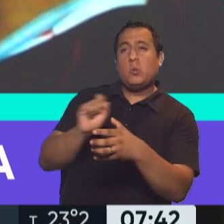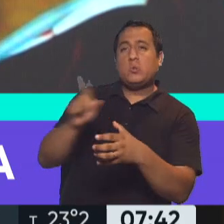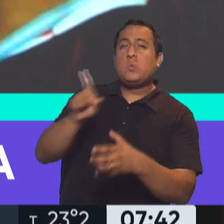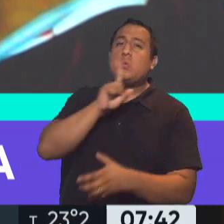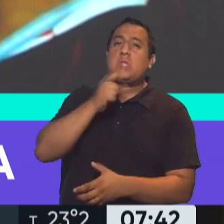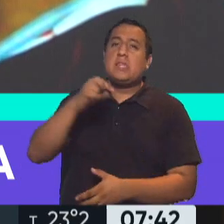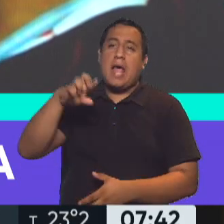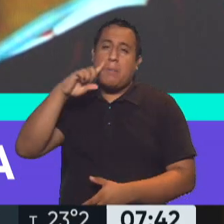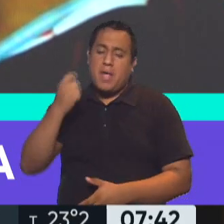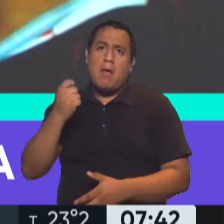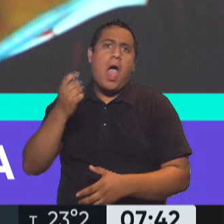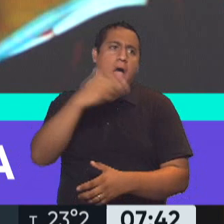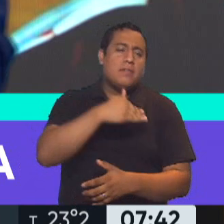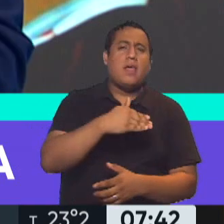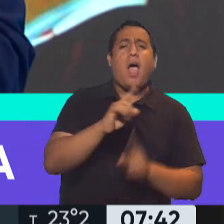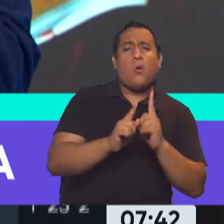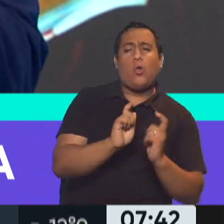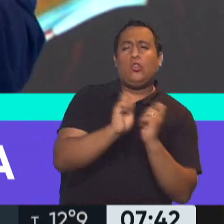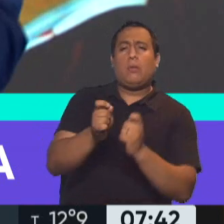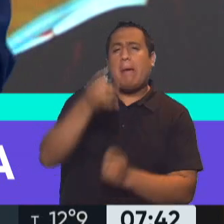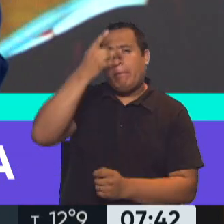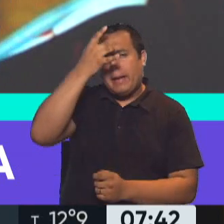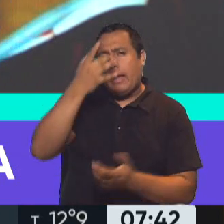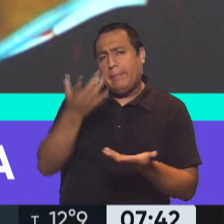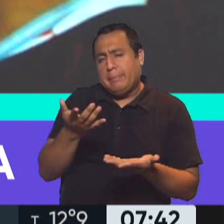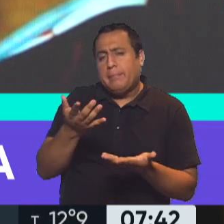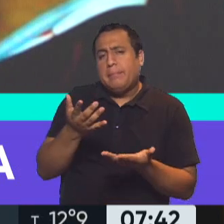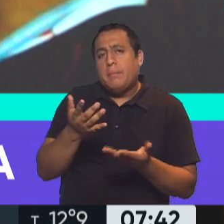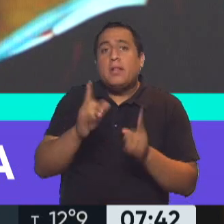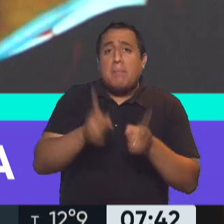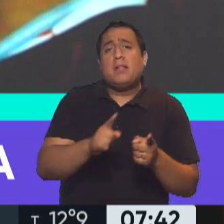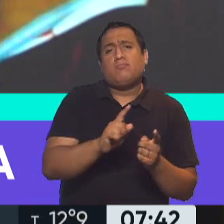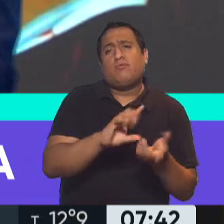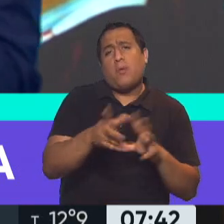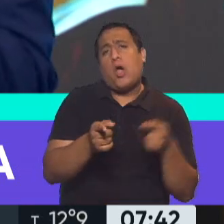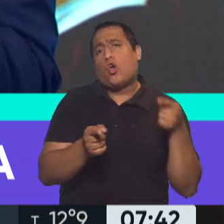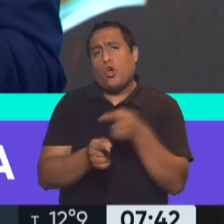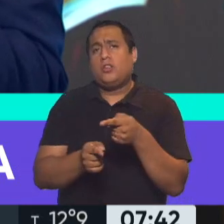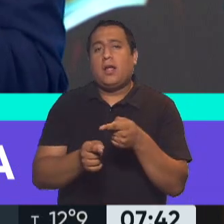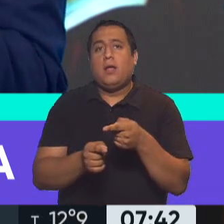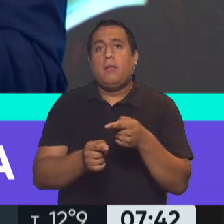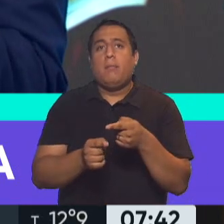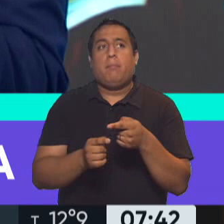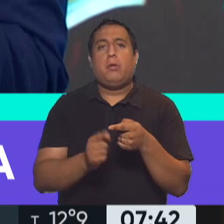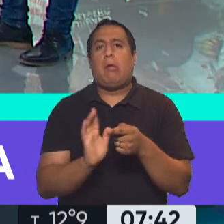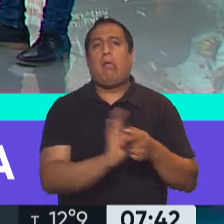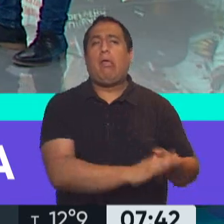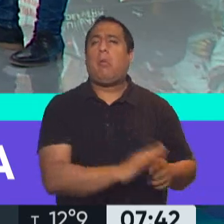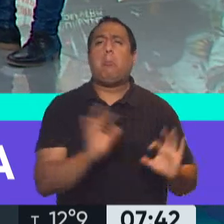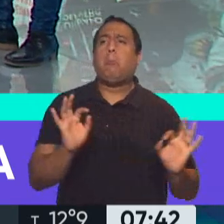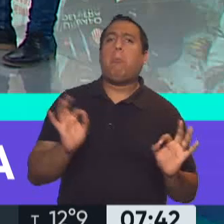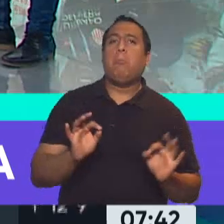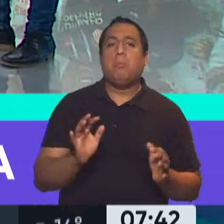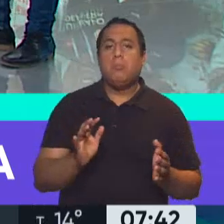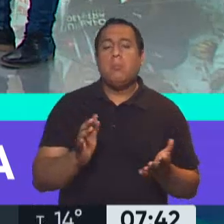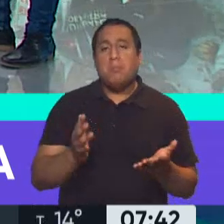algunos penales que es verdad, fueron controvertidos también, hubo penales en contra de Barraca Central y nadie hizo tanto foco en bueno, esa situación. Bueno, ningún penal más controvertido que el